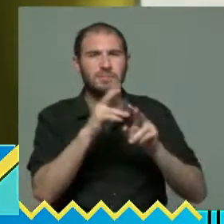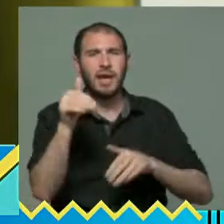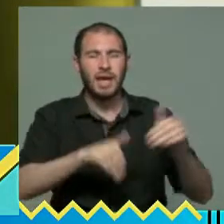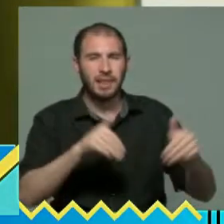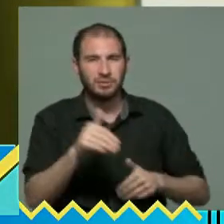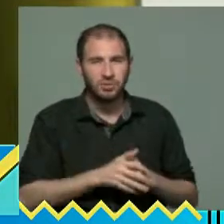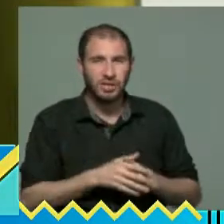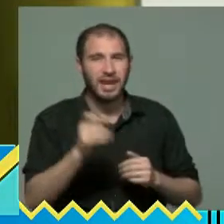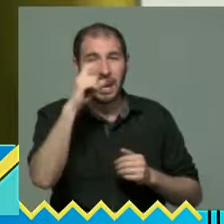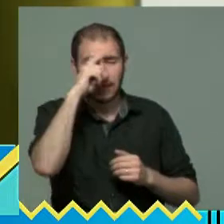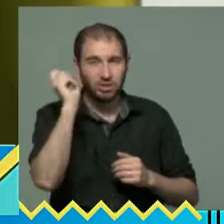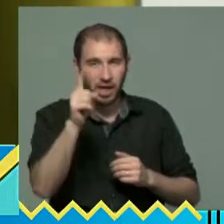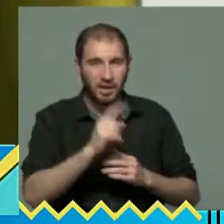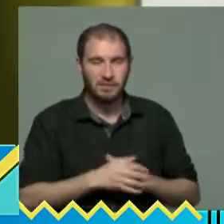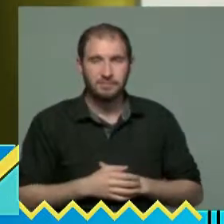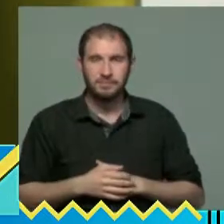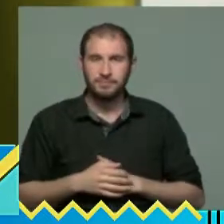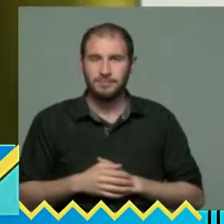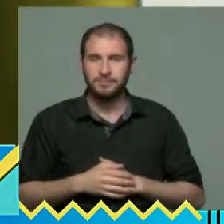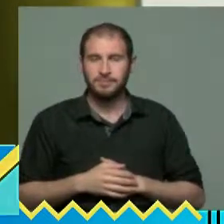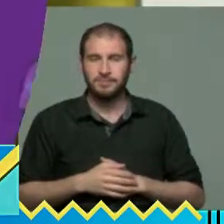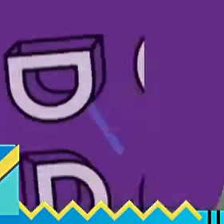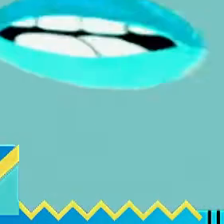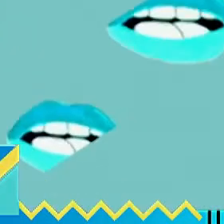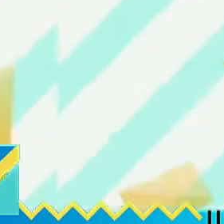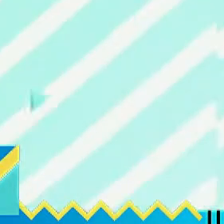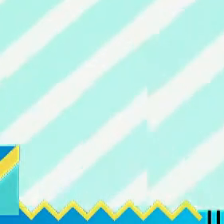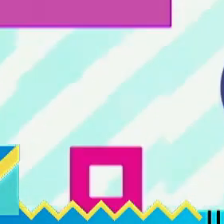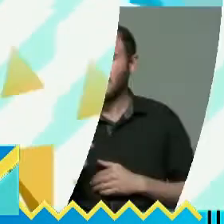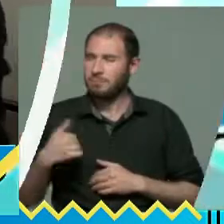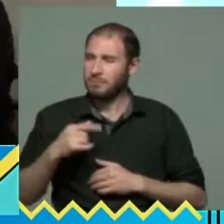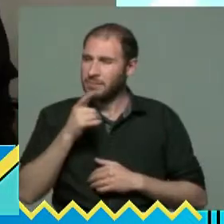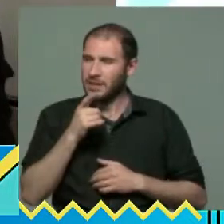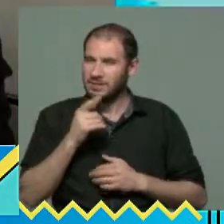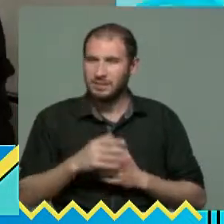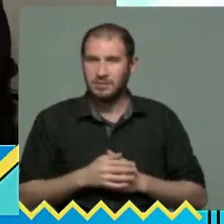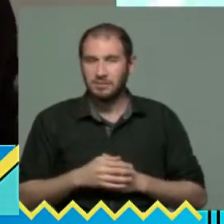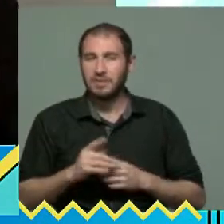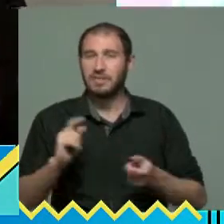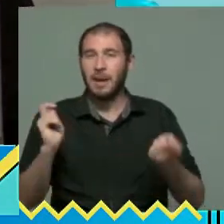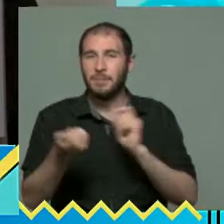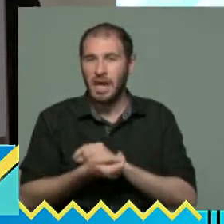elecciones a nivel nacional. Bueno, mirá, yo creo que